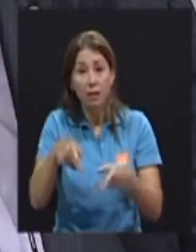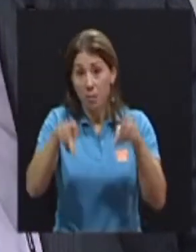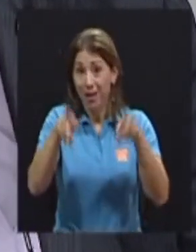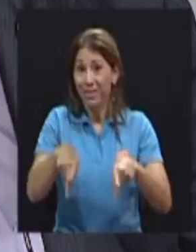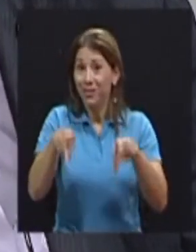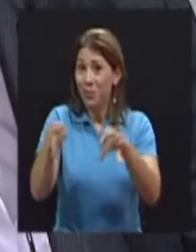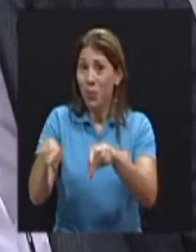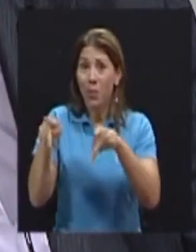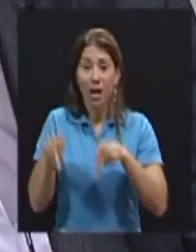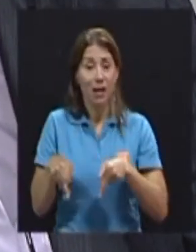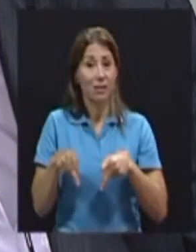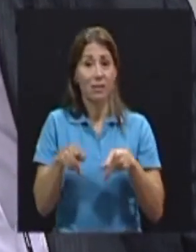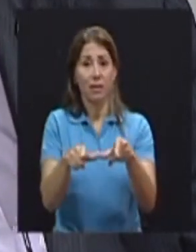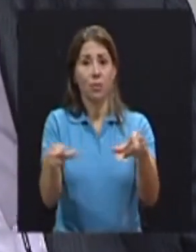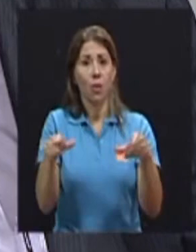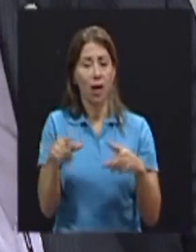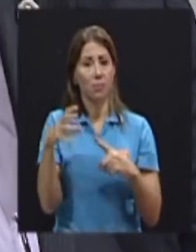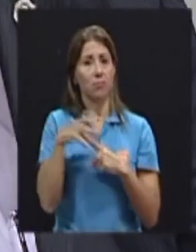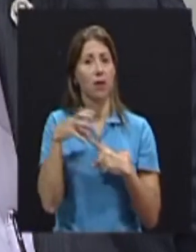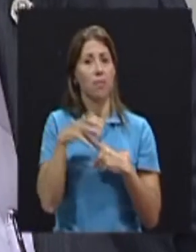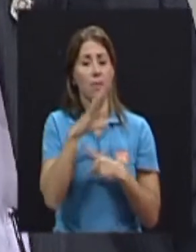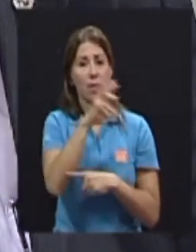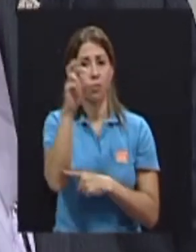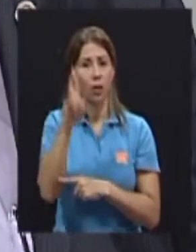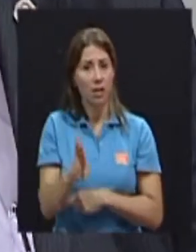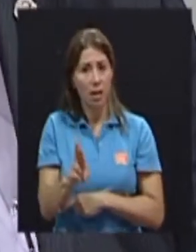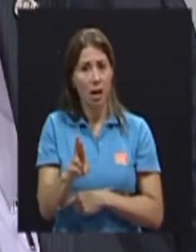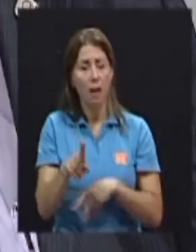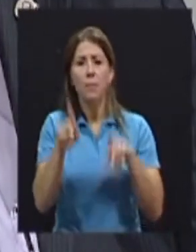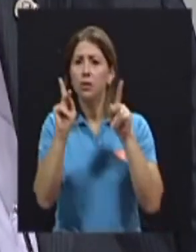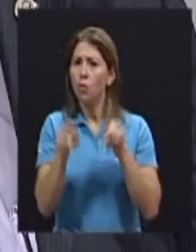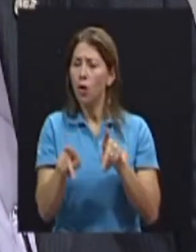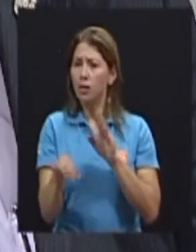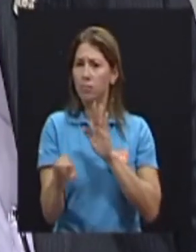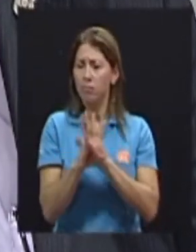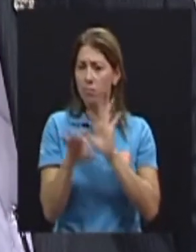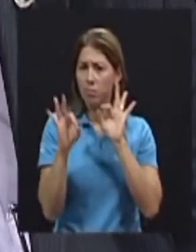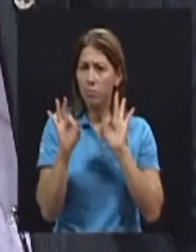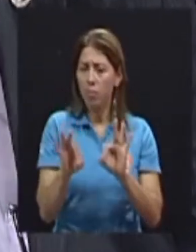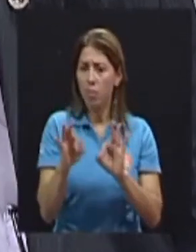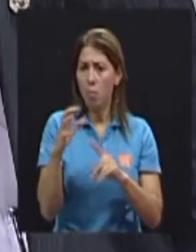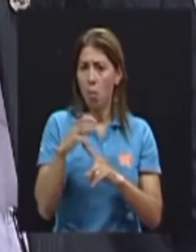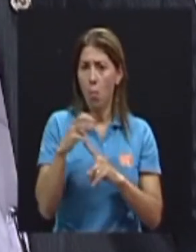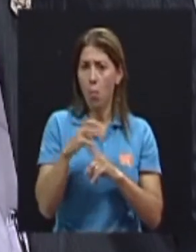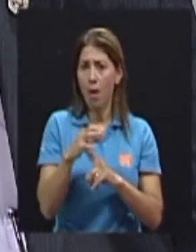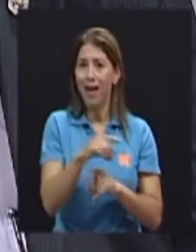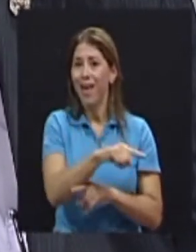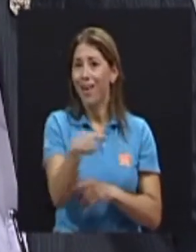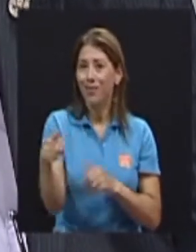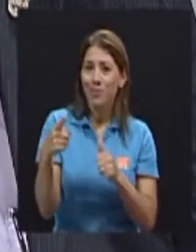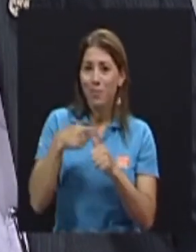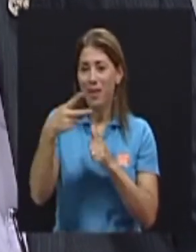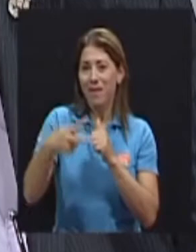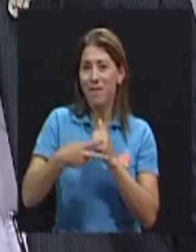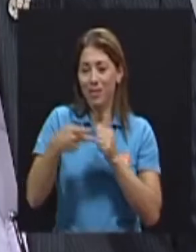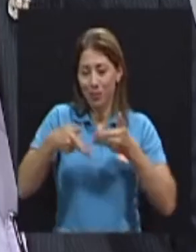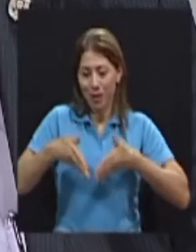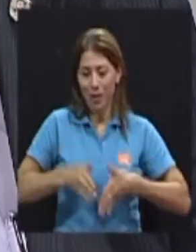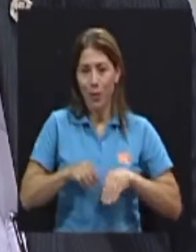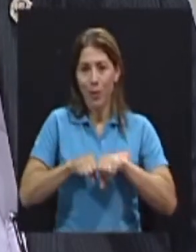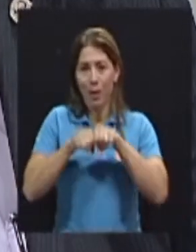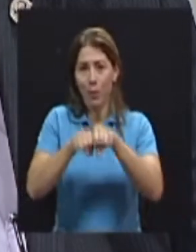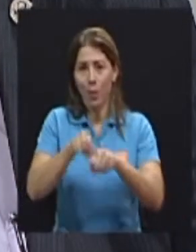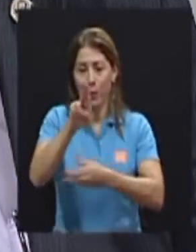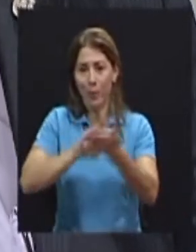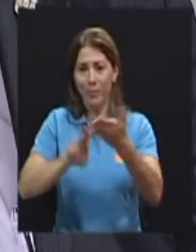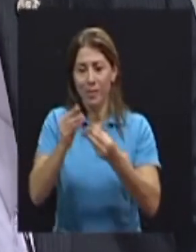sectores populares de Costa Rica muy claramente identificadas, que están teniendo la oportunidad de ver a un hijo graduado en una